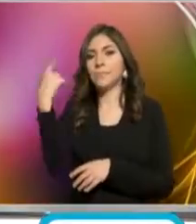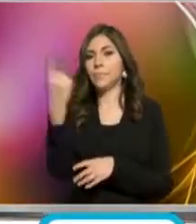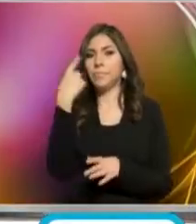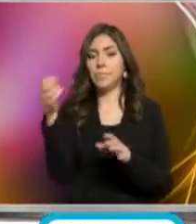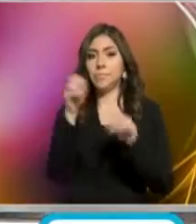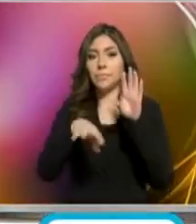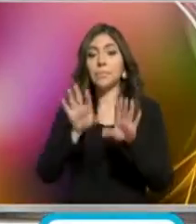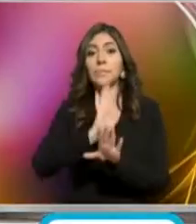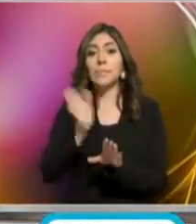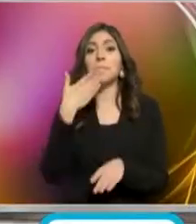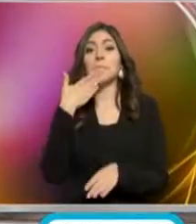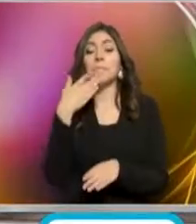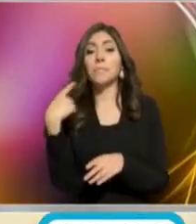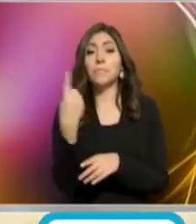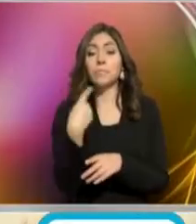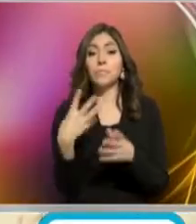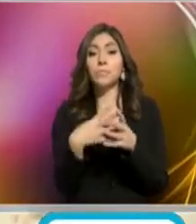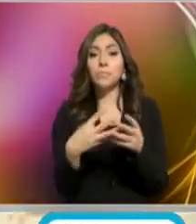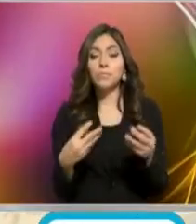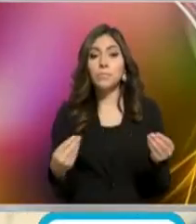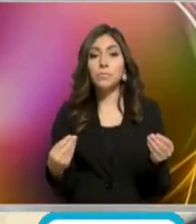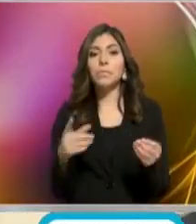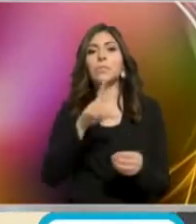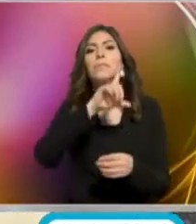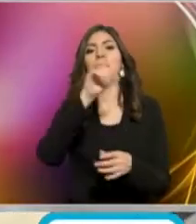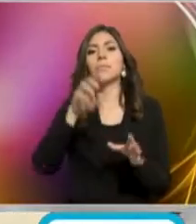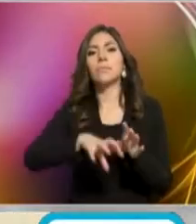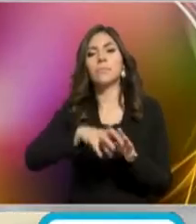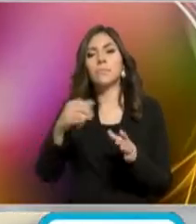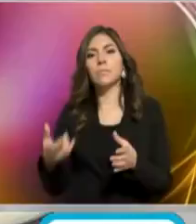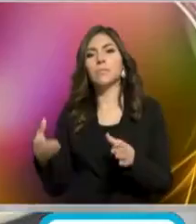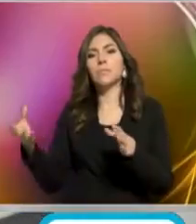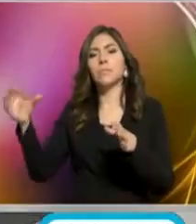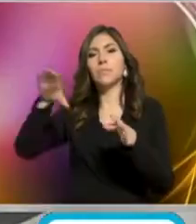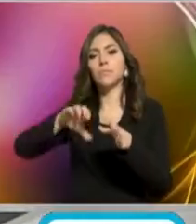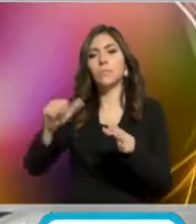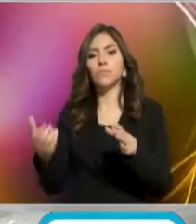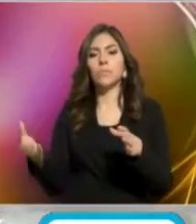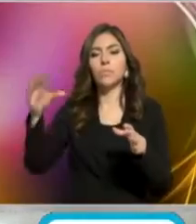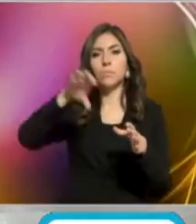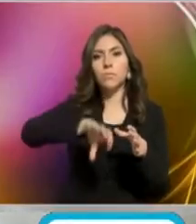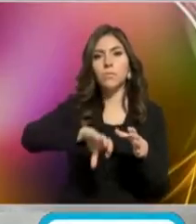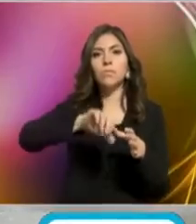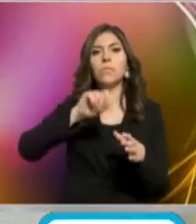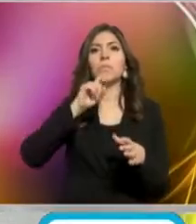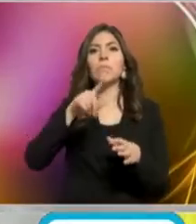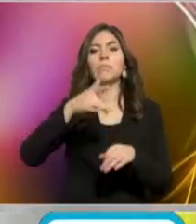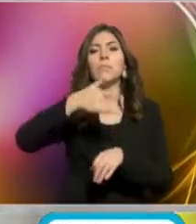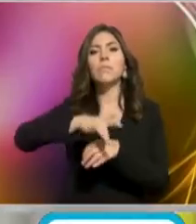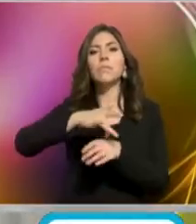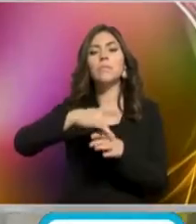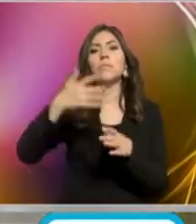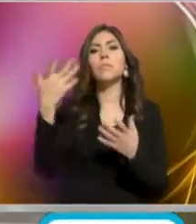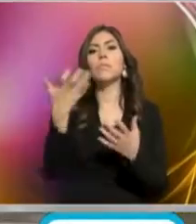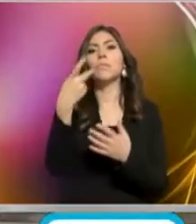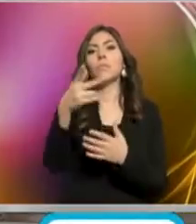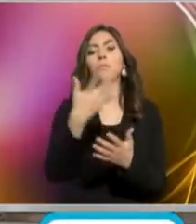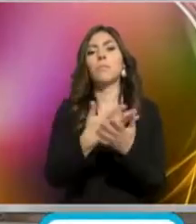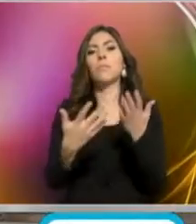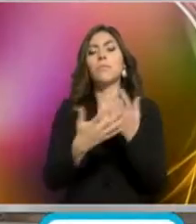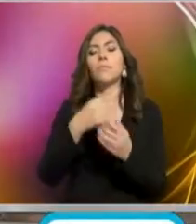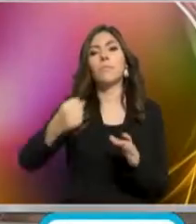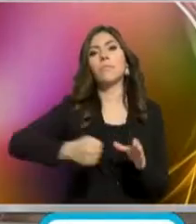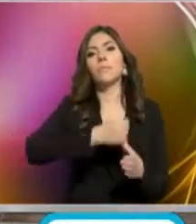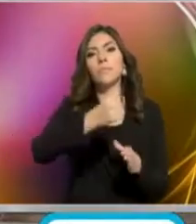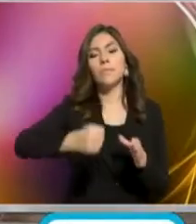Ya que estén bien licuados, le echan, lo sacan, lo pueden poner en un bowl y lo revuelven a mano con el queso. Ok. El queso sí es